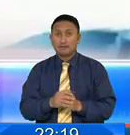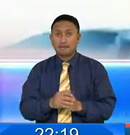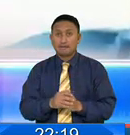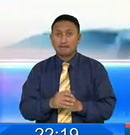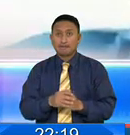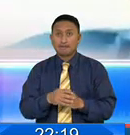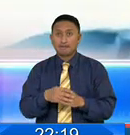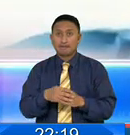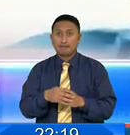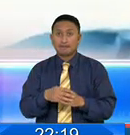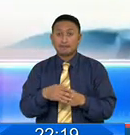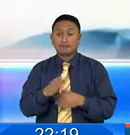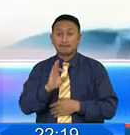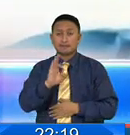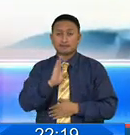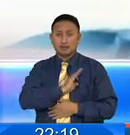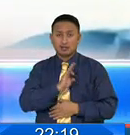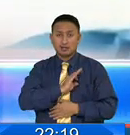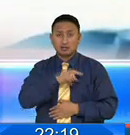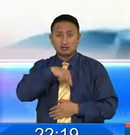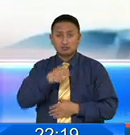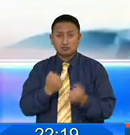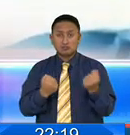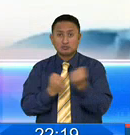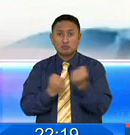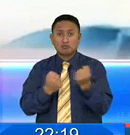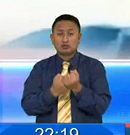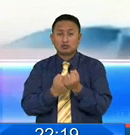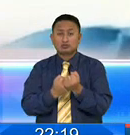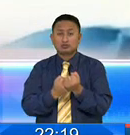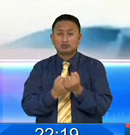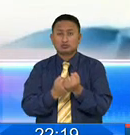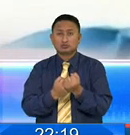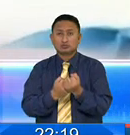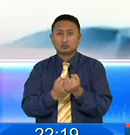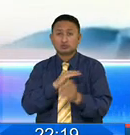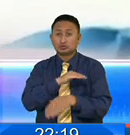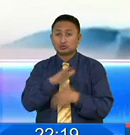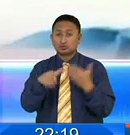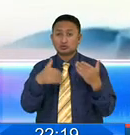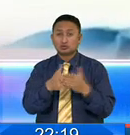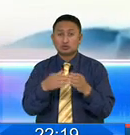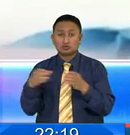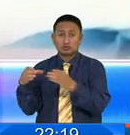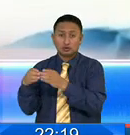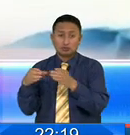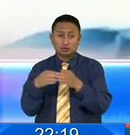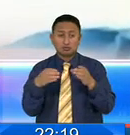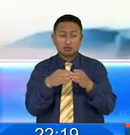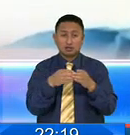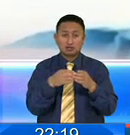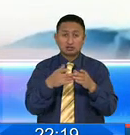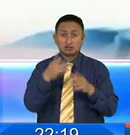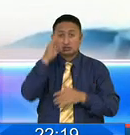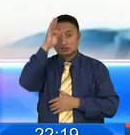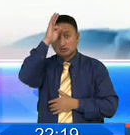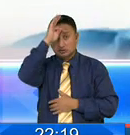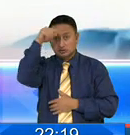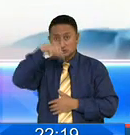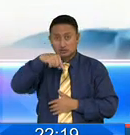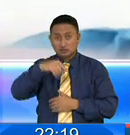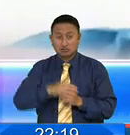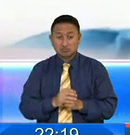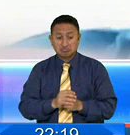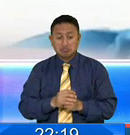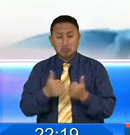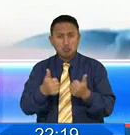de una manera técnica con la colaboración de todos los sectores que conformamos el país, creo que sí